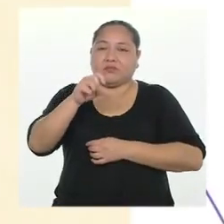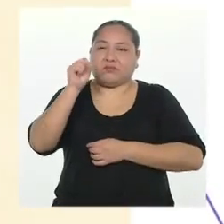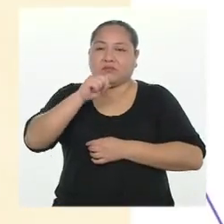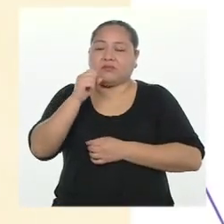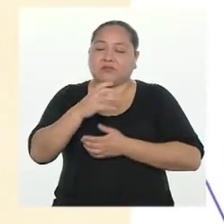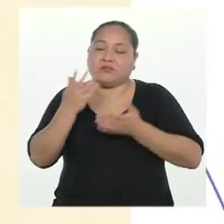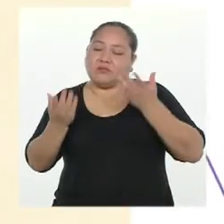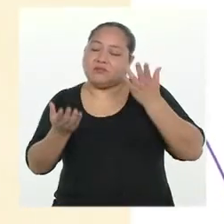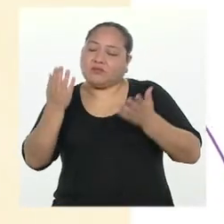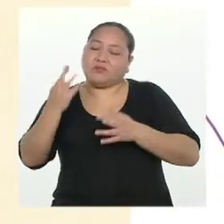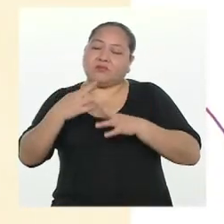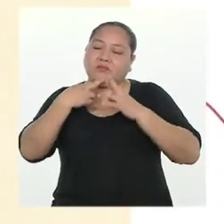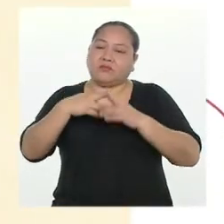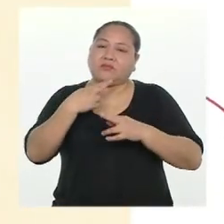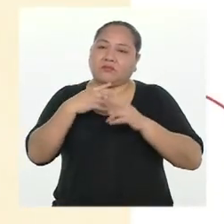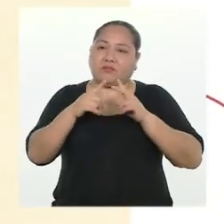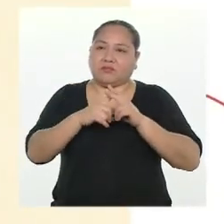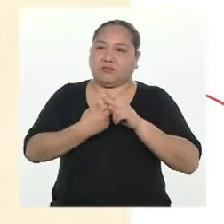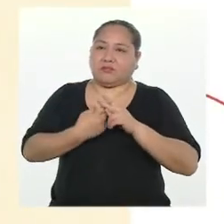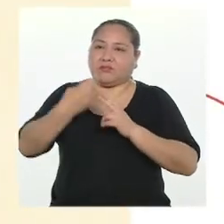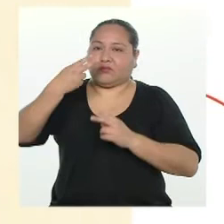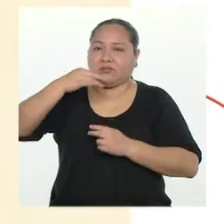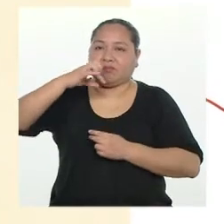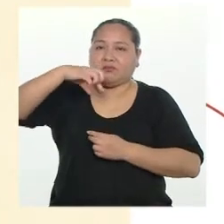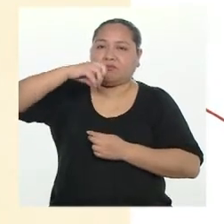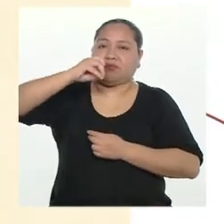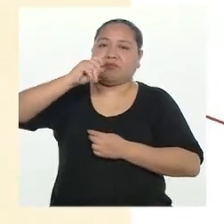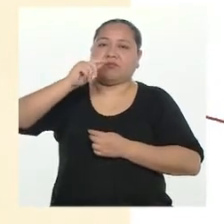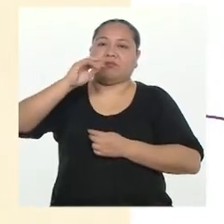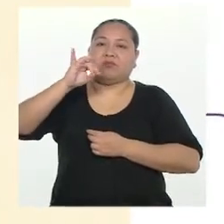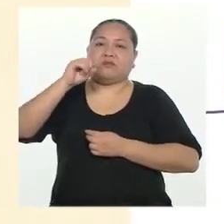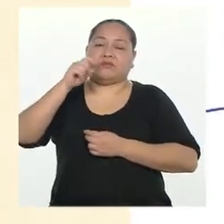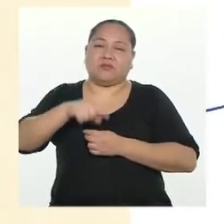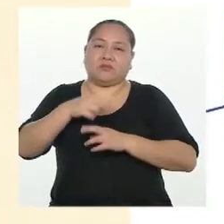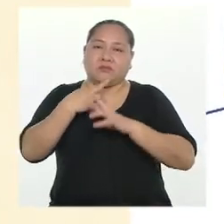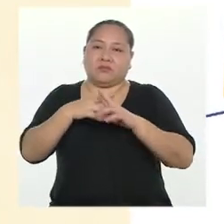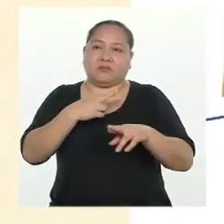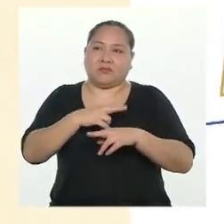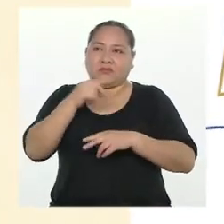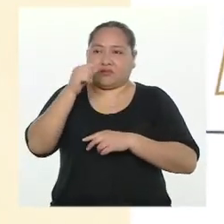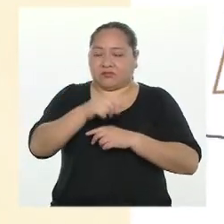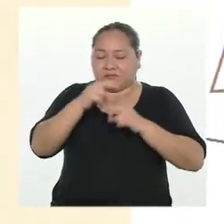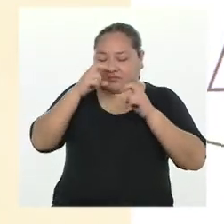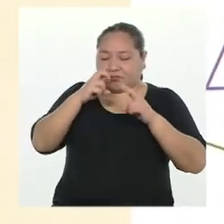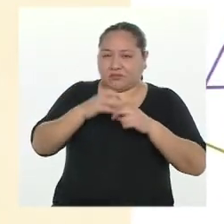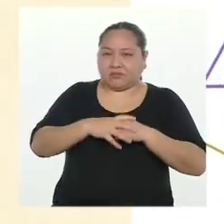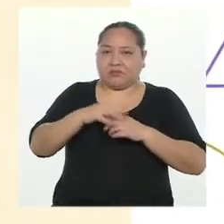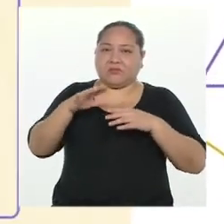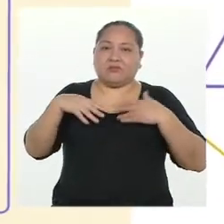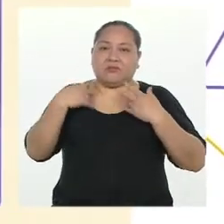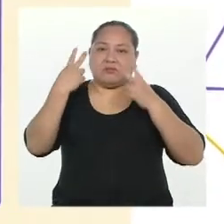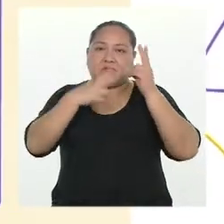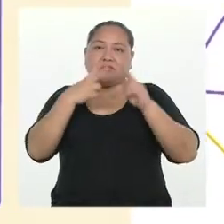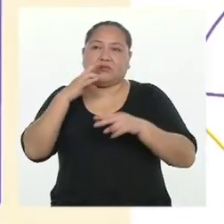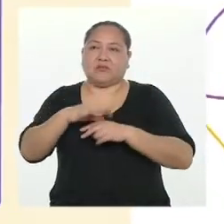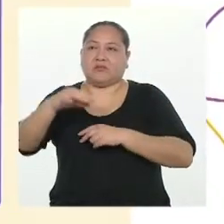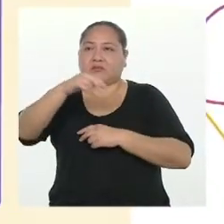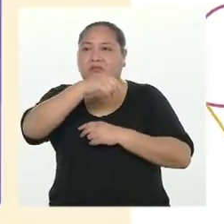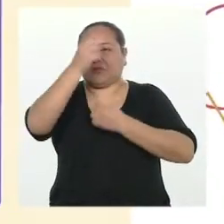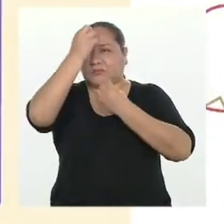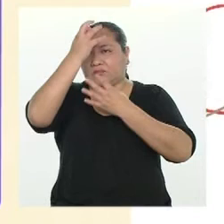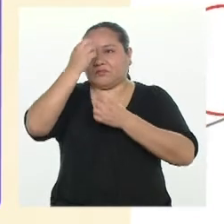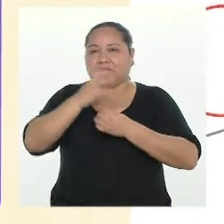comparar nuestra respuesta inicial o hipótesis con los resultados de la indagación, podemos tener la siguiente